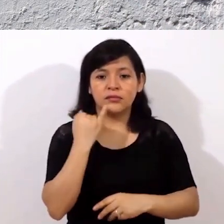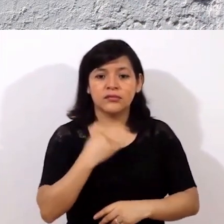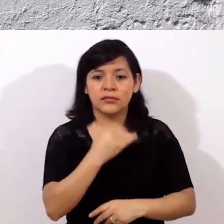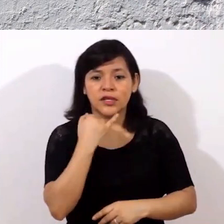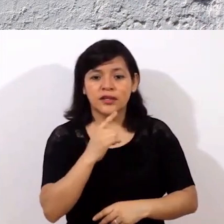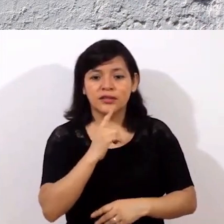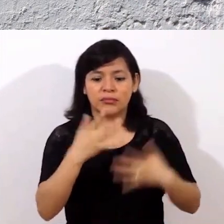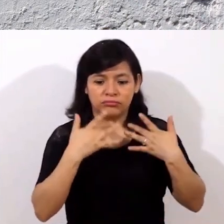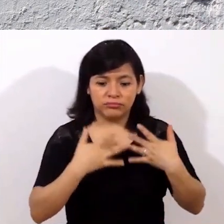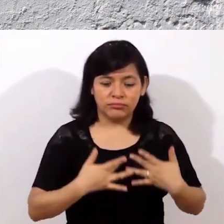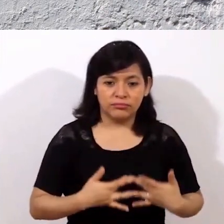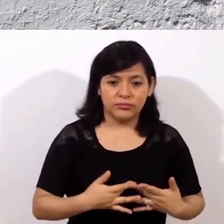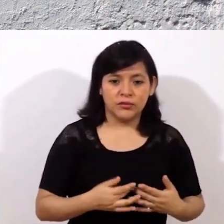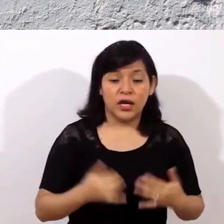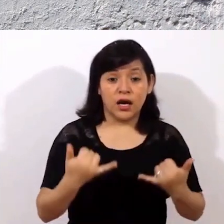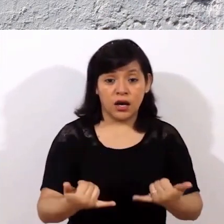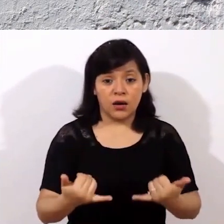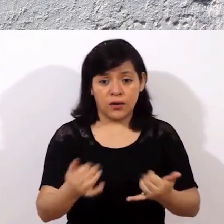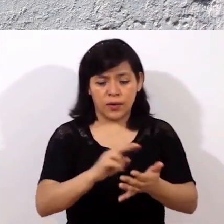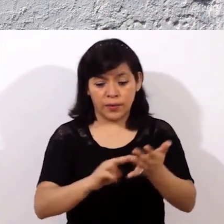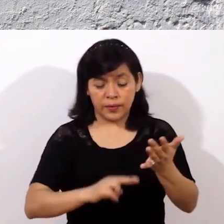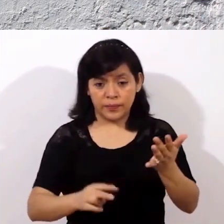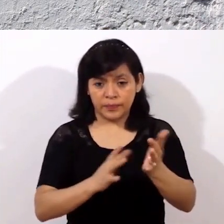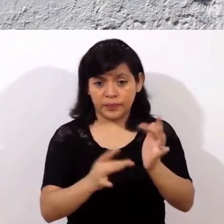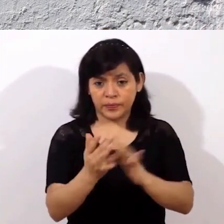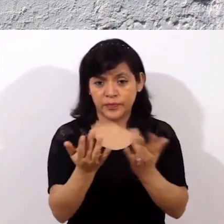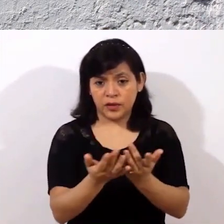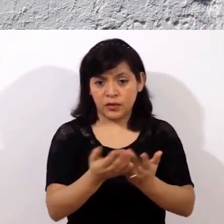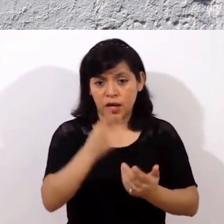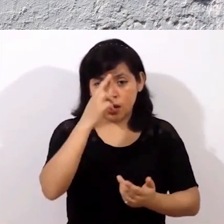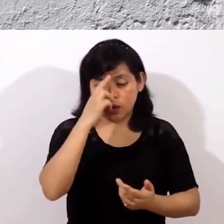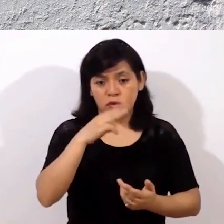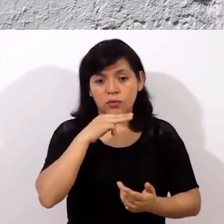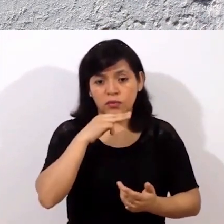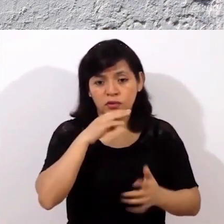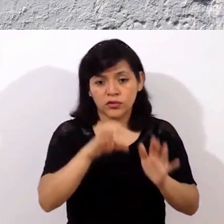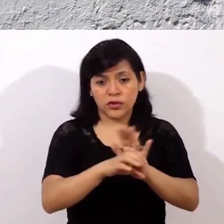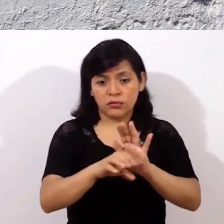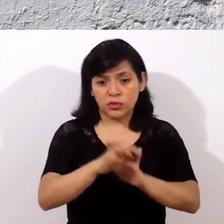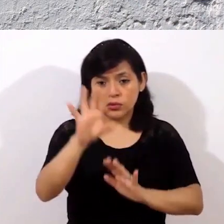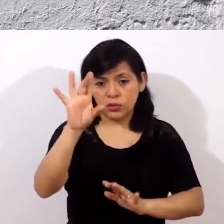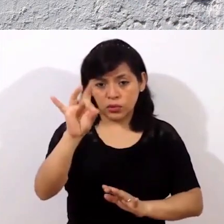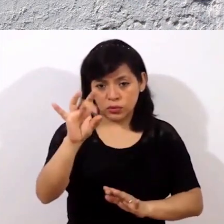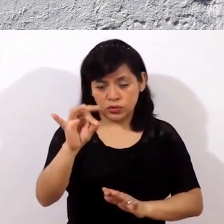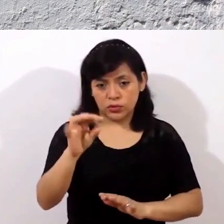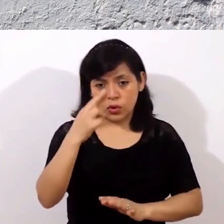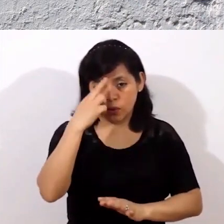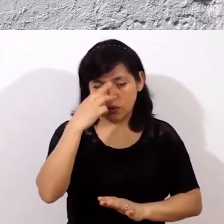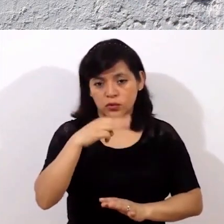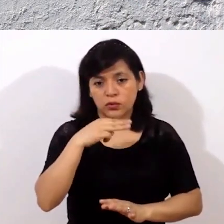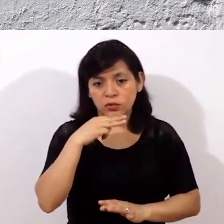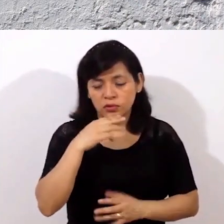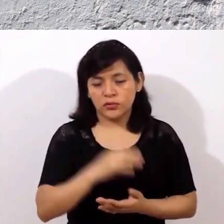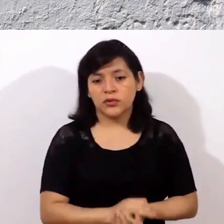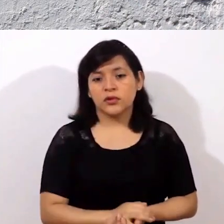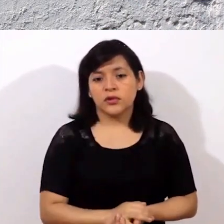por ejemplo, el pasaje de Romanos capítulo 8. Permíteme citarlo. Y Pablo nos está hablando algo muy